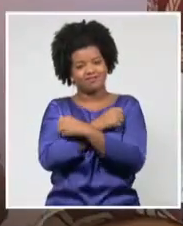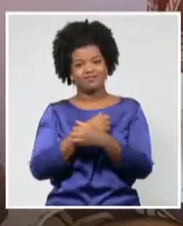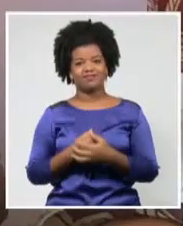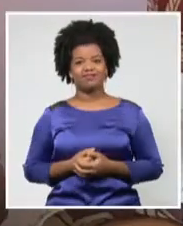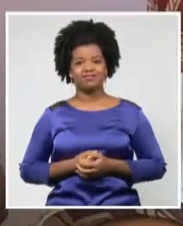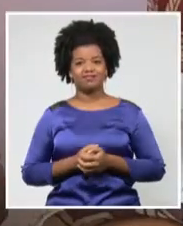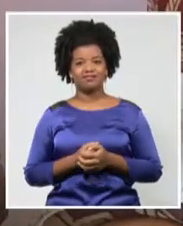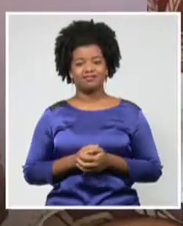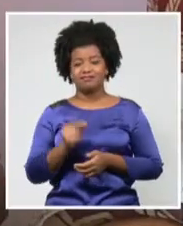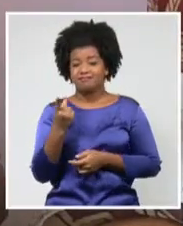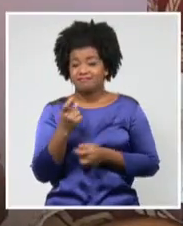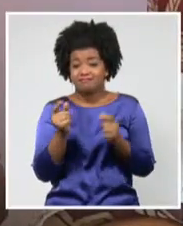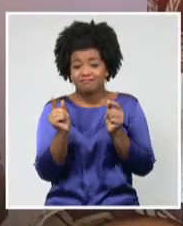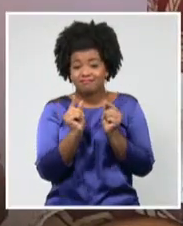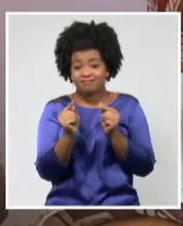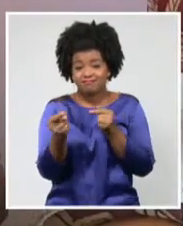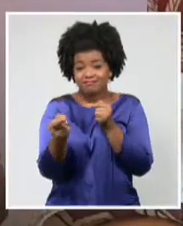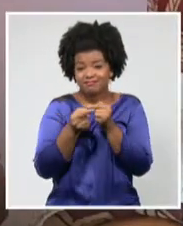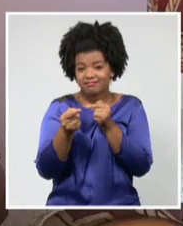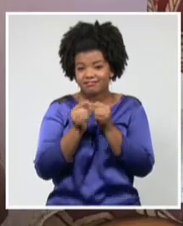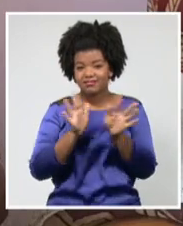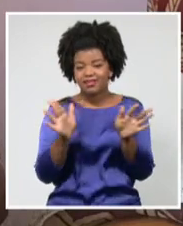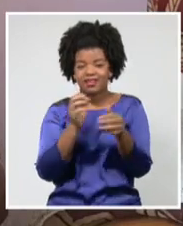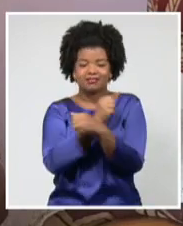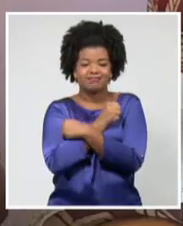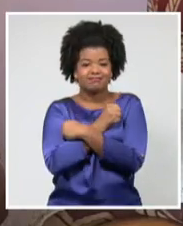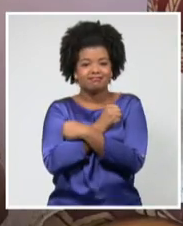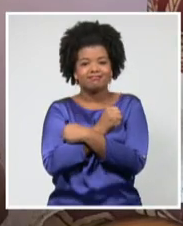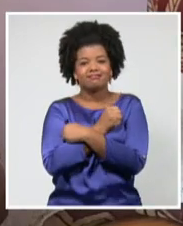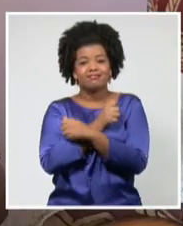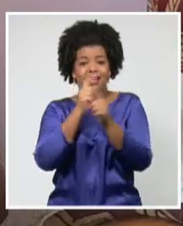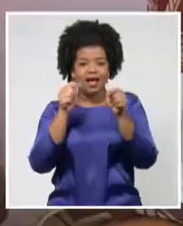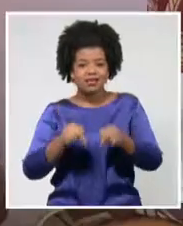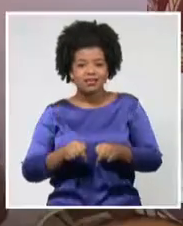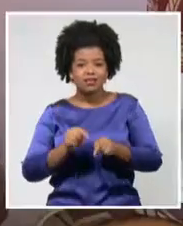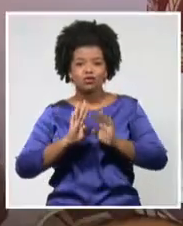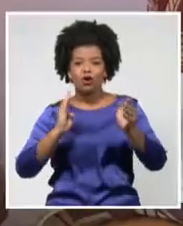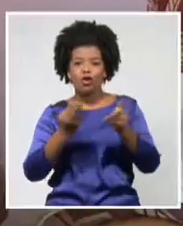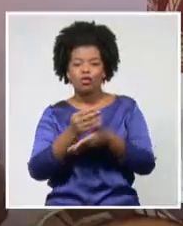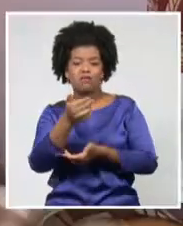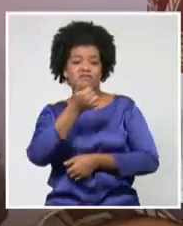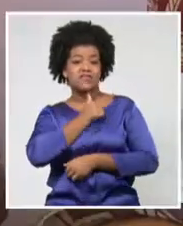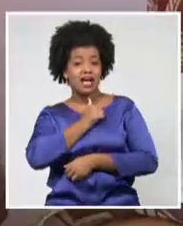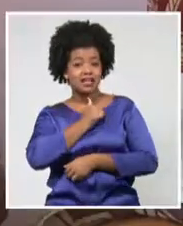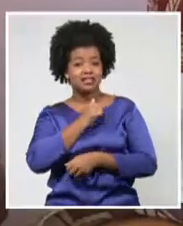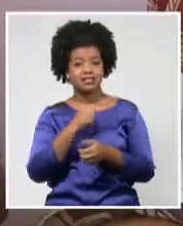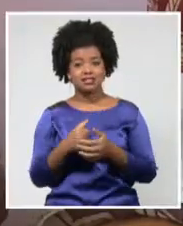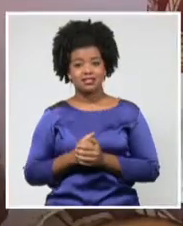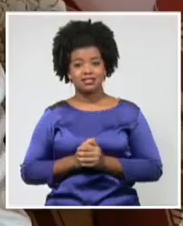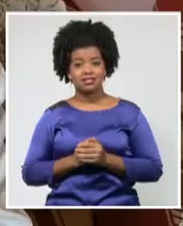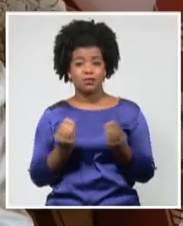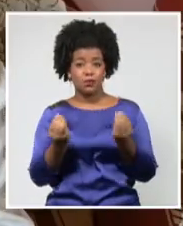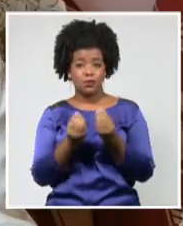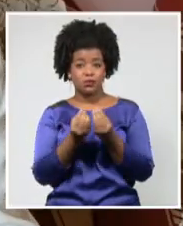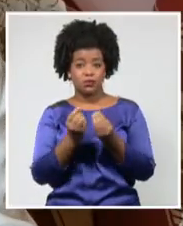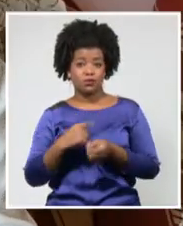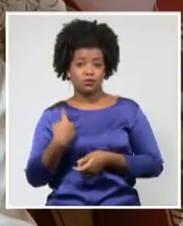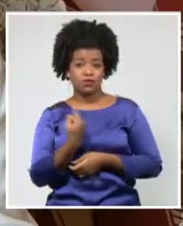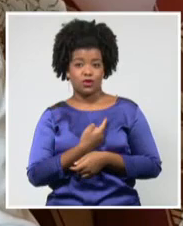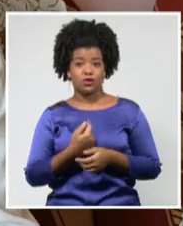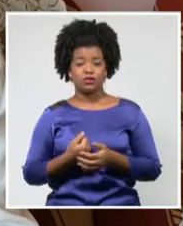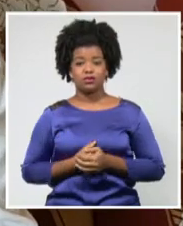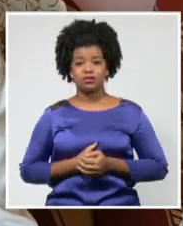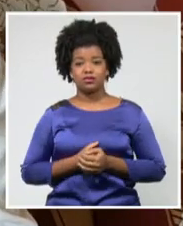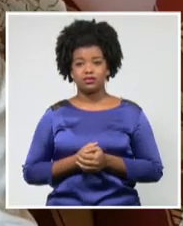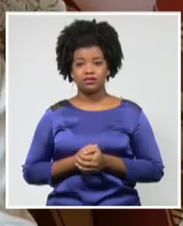espera. Que ya lo vamos a tener pronto aquí, que ya todo va a ser más fácil, que ya va a estar con nosotros. Si es